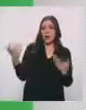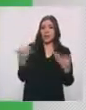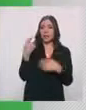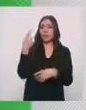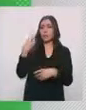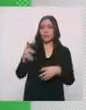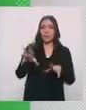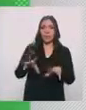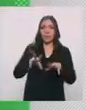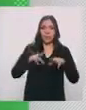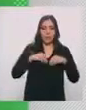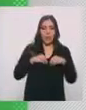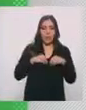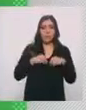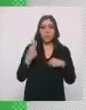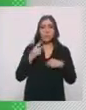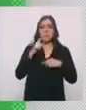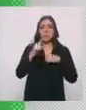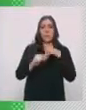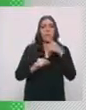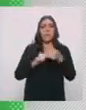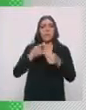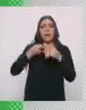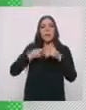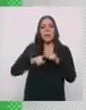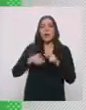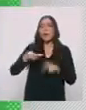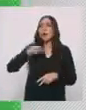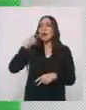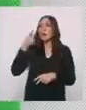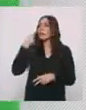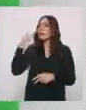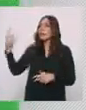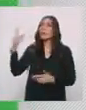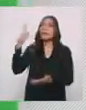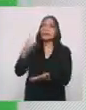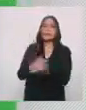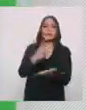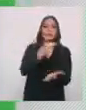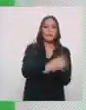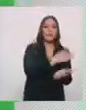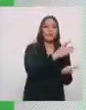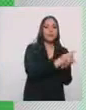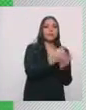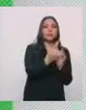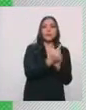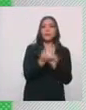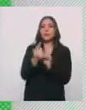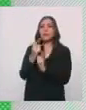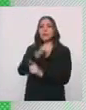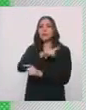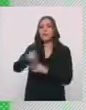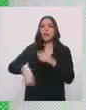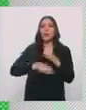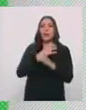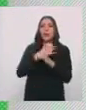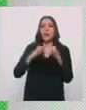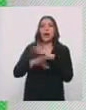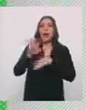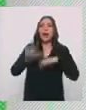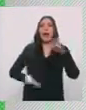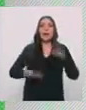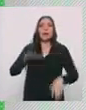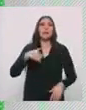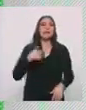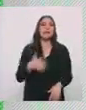lugar de adaptarme es empezar a hablar, empezar a identificar, empezar a acercarme de aquellas cosas que me pueden estar dando miedo, de